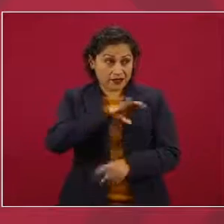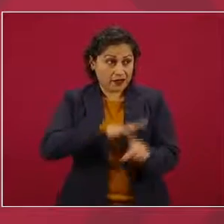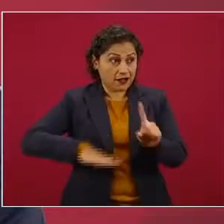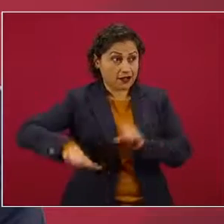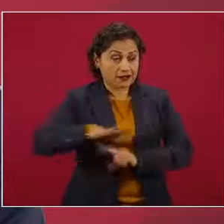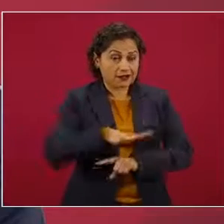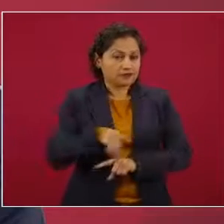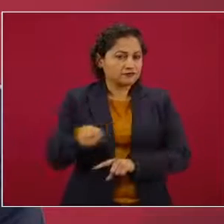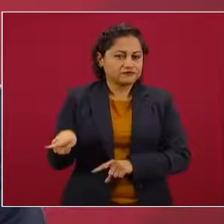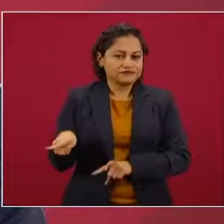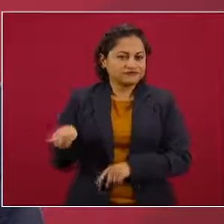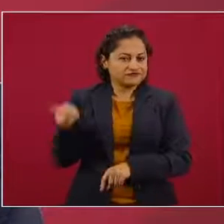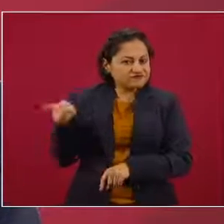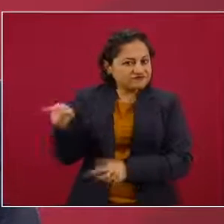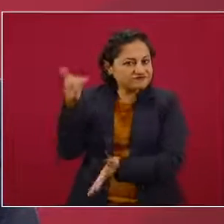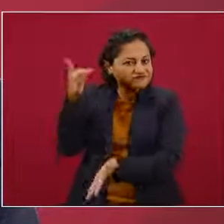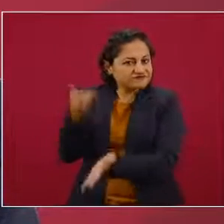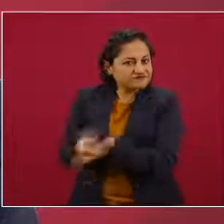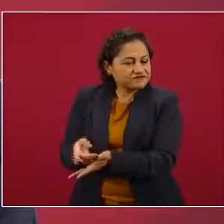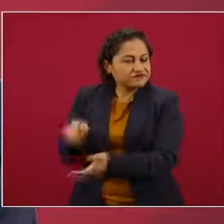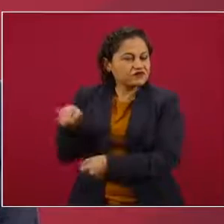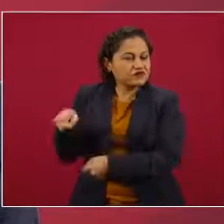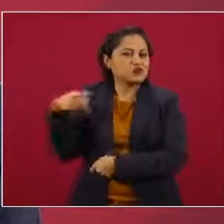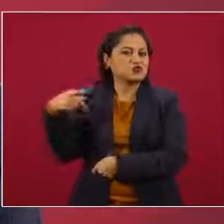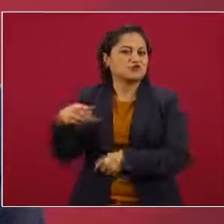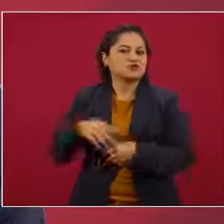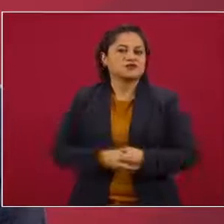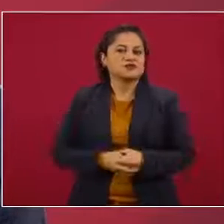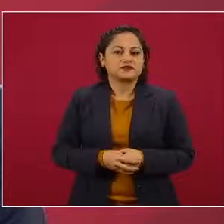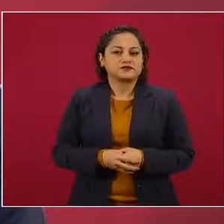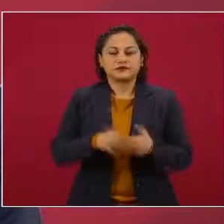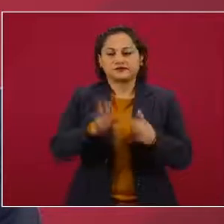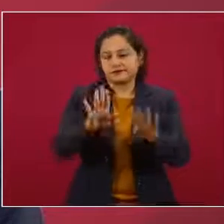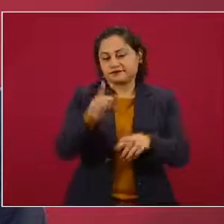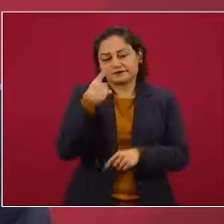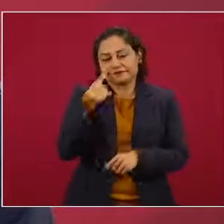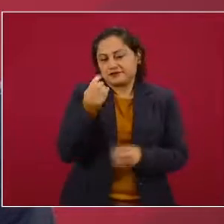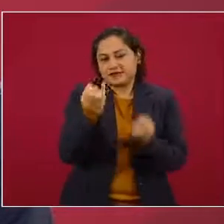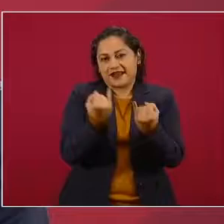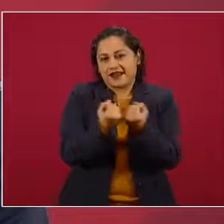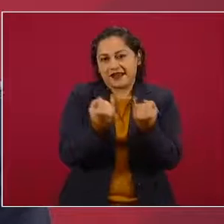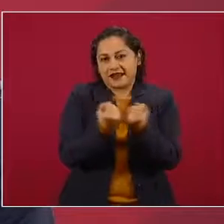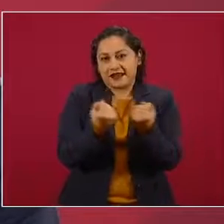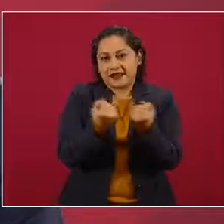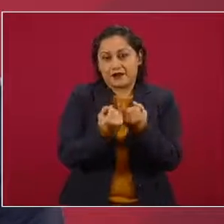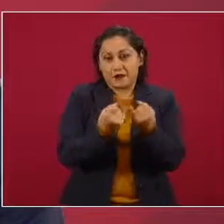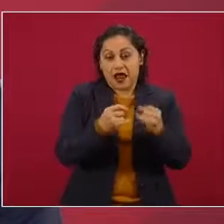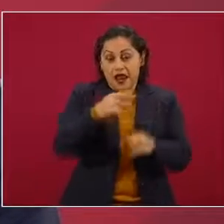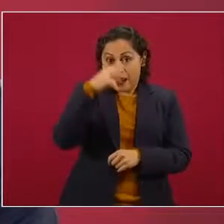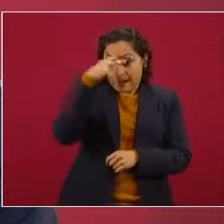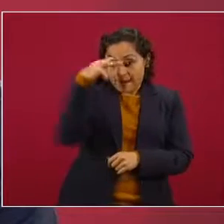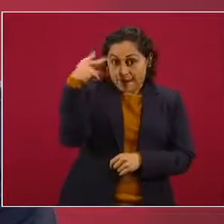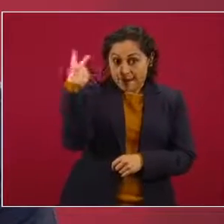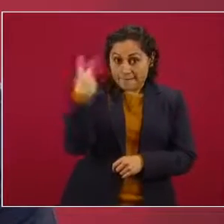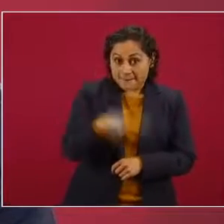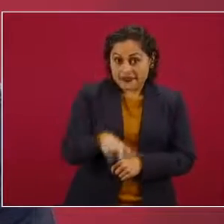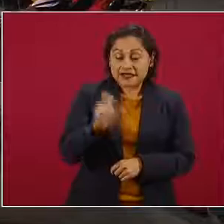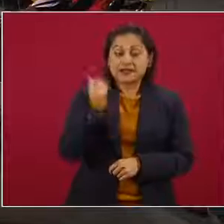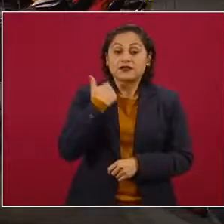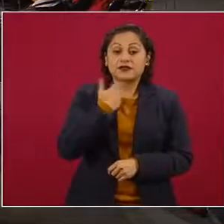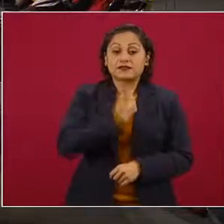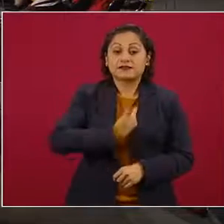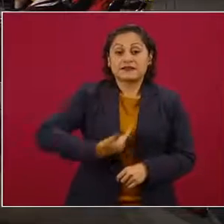Cárdenas. Así como no hay ningún presidente de México tan patriota como